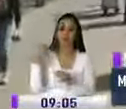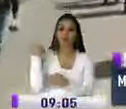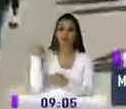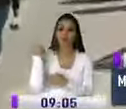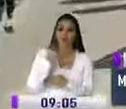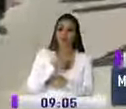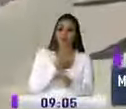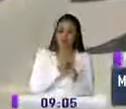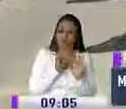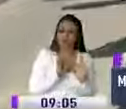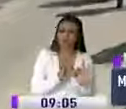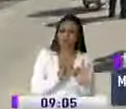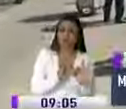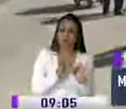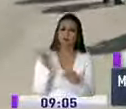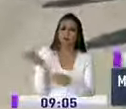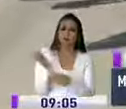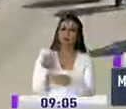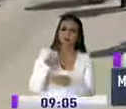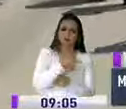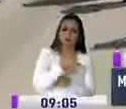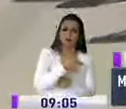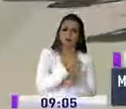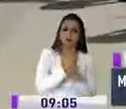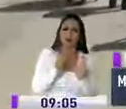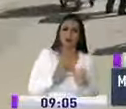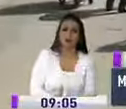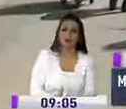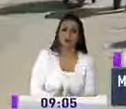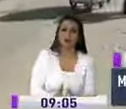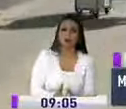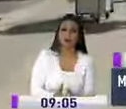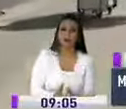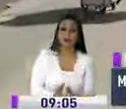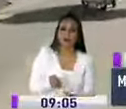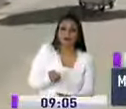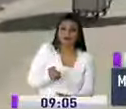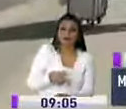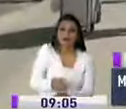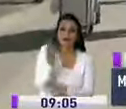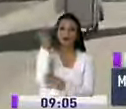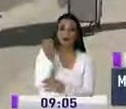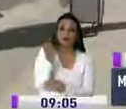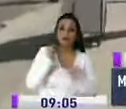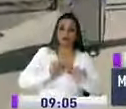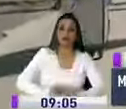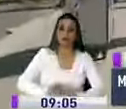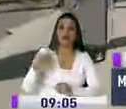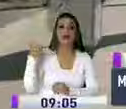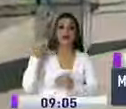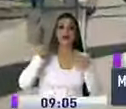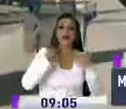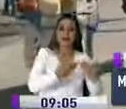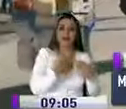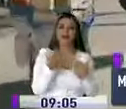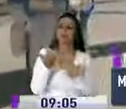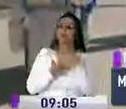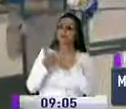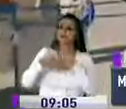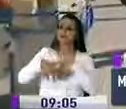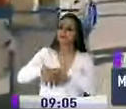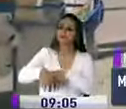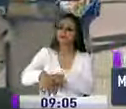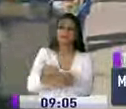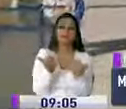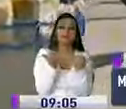pleno funcionamiento y las pensiones jubilares para los trabajadores que estamos muy próximos también a jubilarnos. ¿Cuál será el recorrido de la marcha? El día